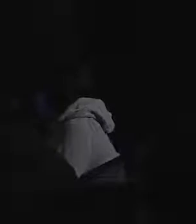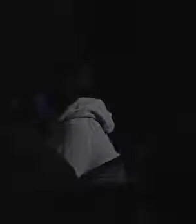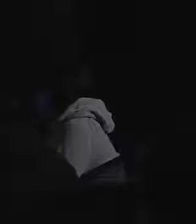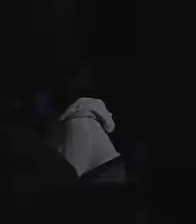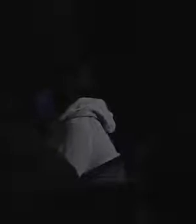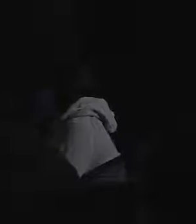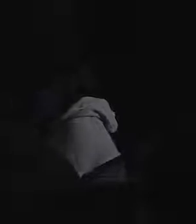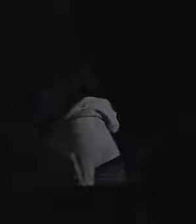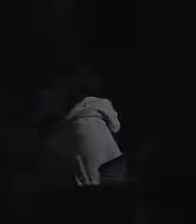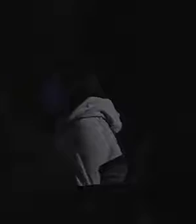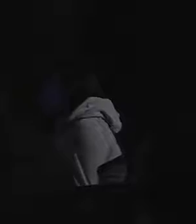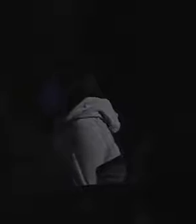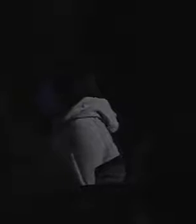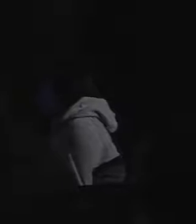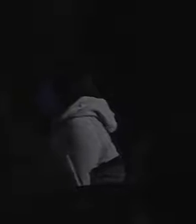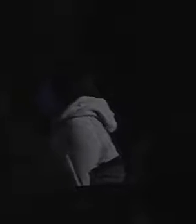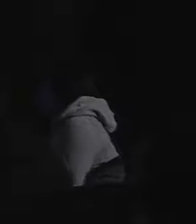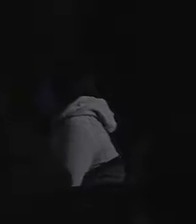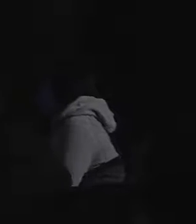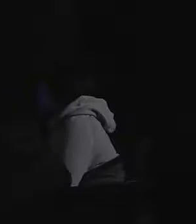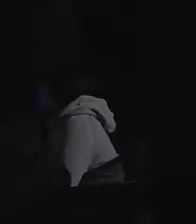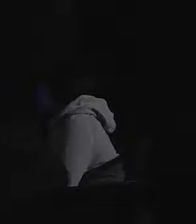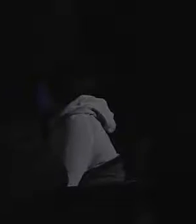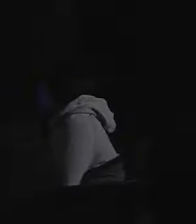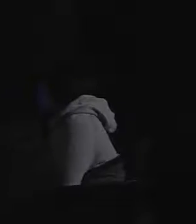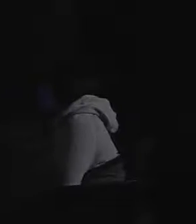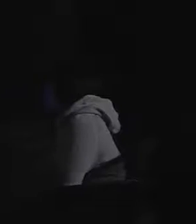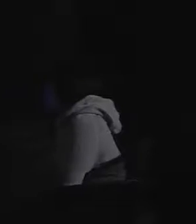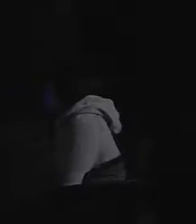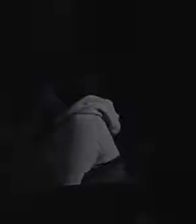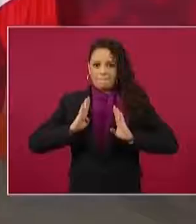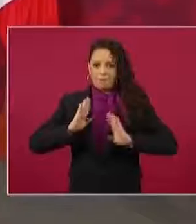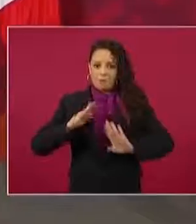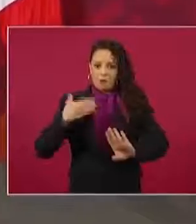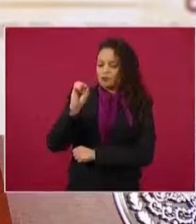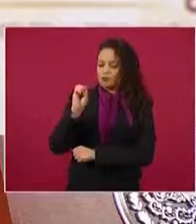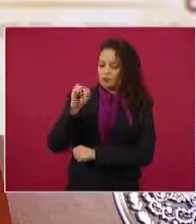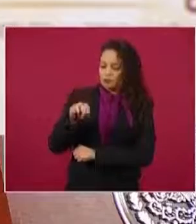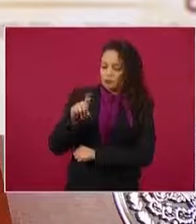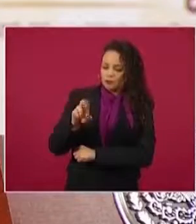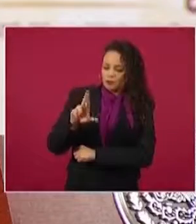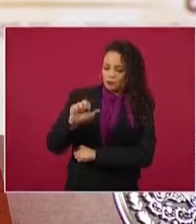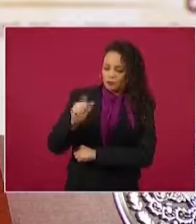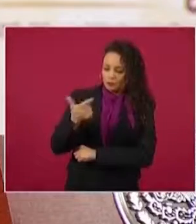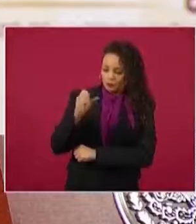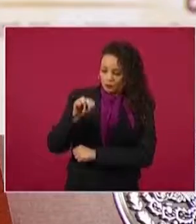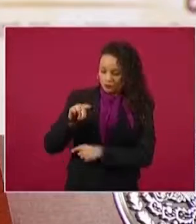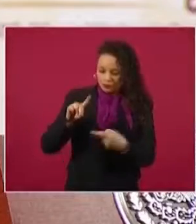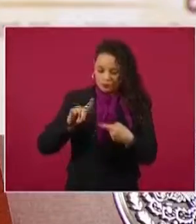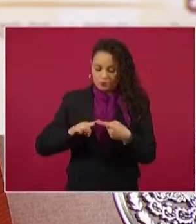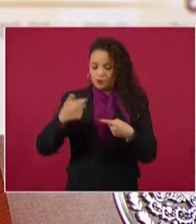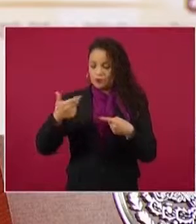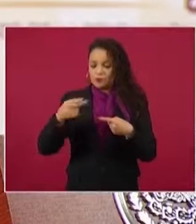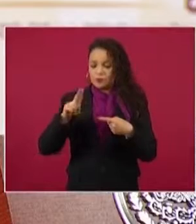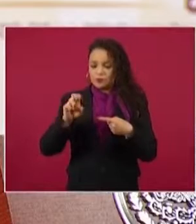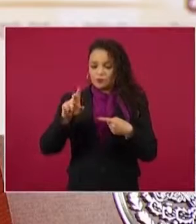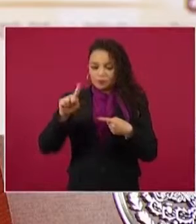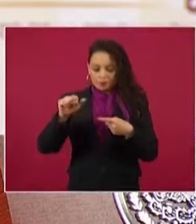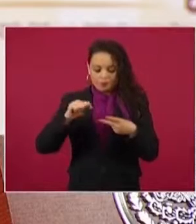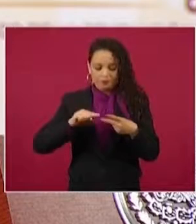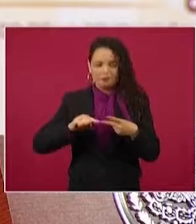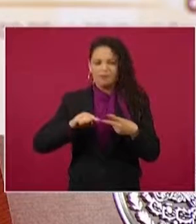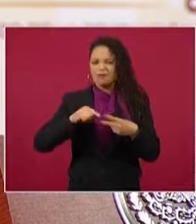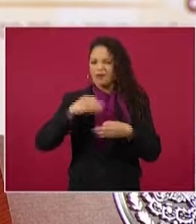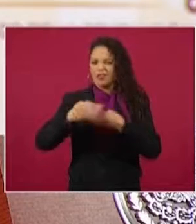El presidente Andrés Manuel López Obrador acusó al gobierno de los Estados Unidos de financiar a grupos ambientalistas